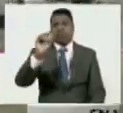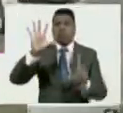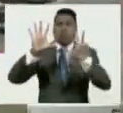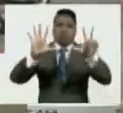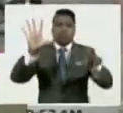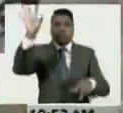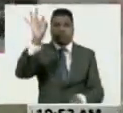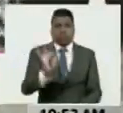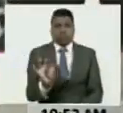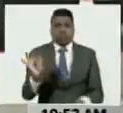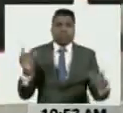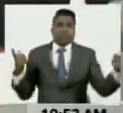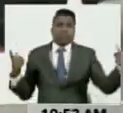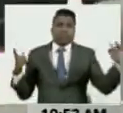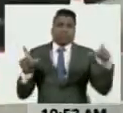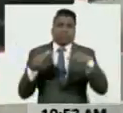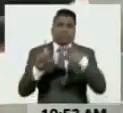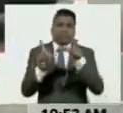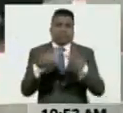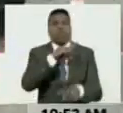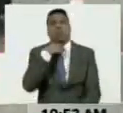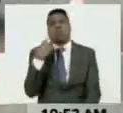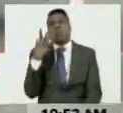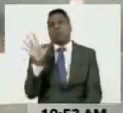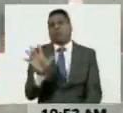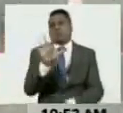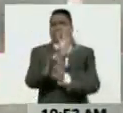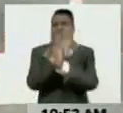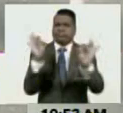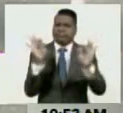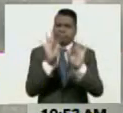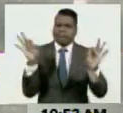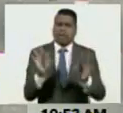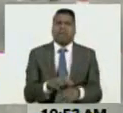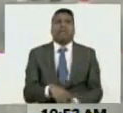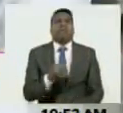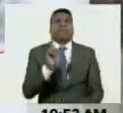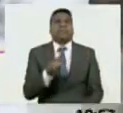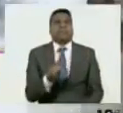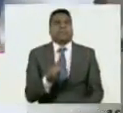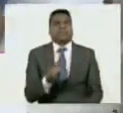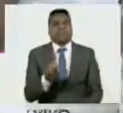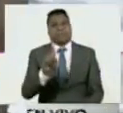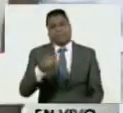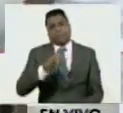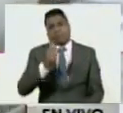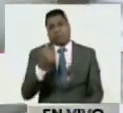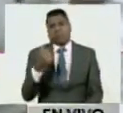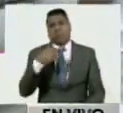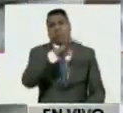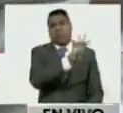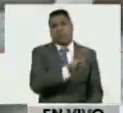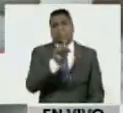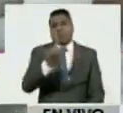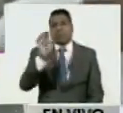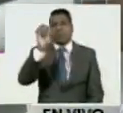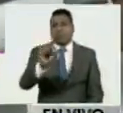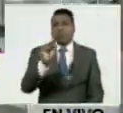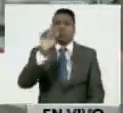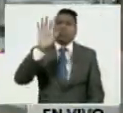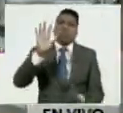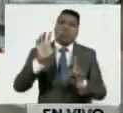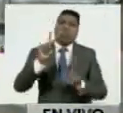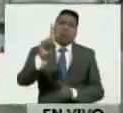55.8% con respecto al año pasado, y fallecidos en accidentes de tránsito una reducción del 49.1%. Es